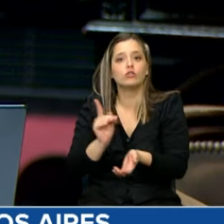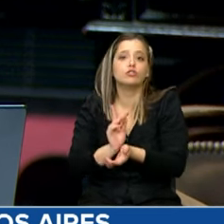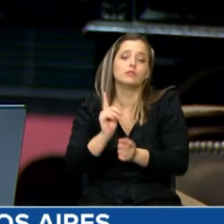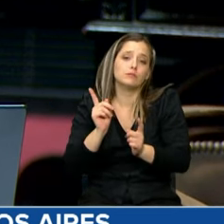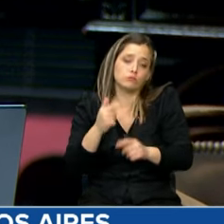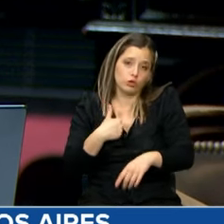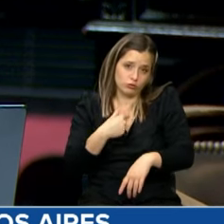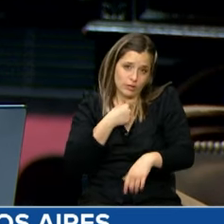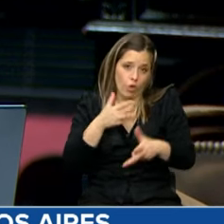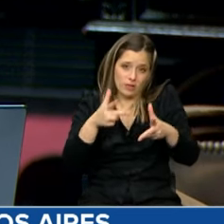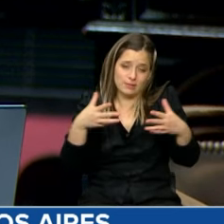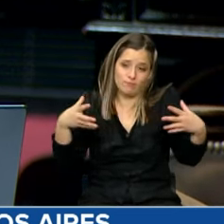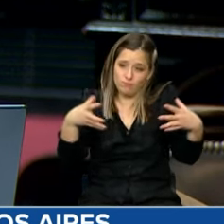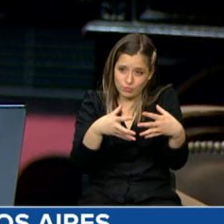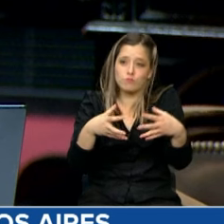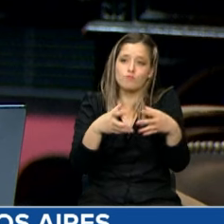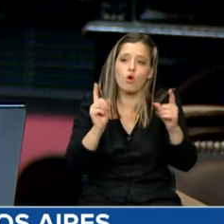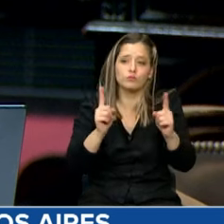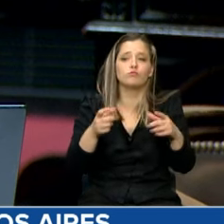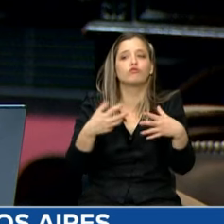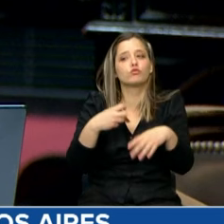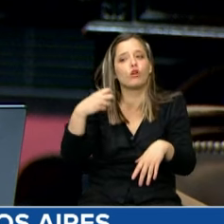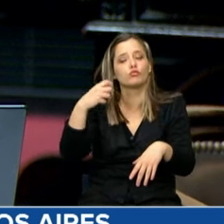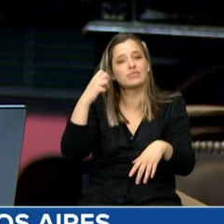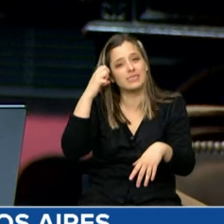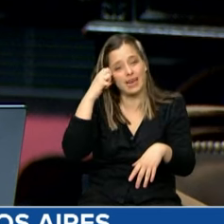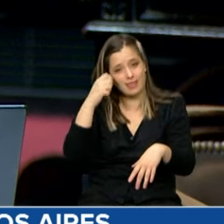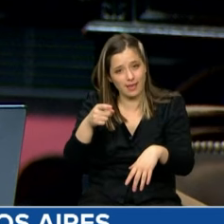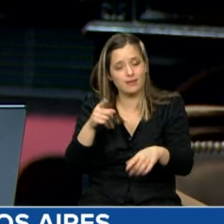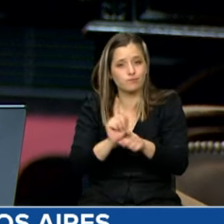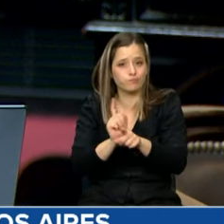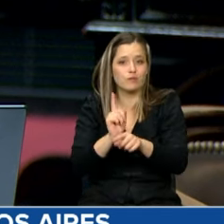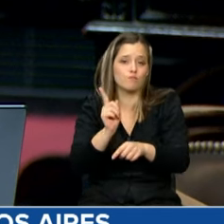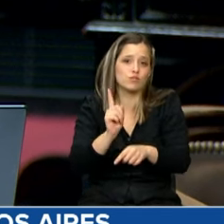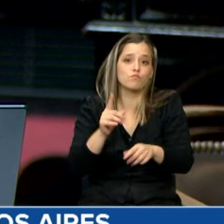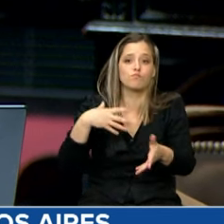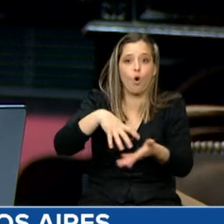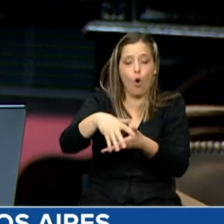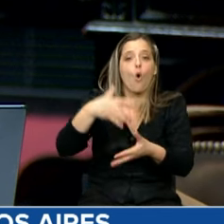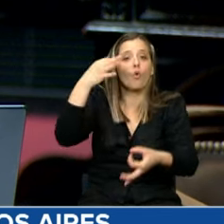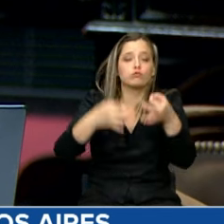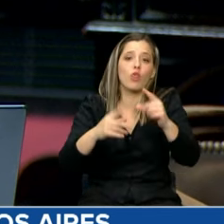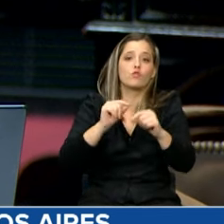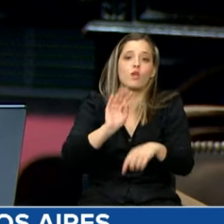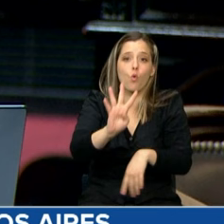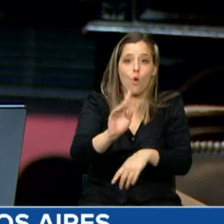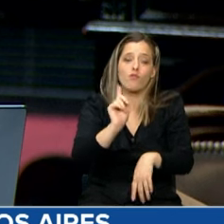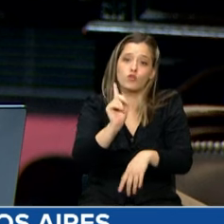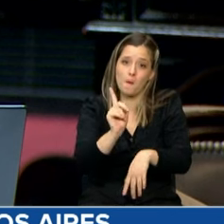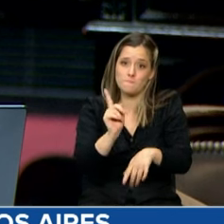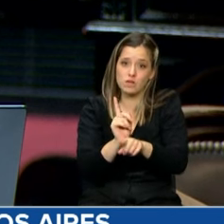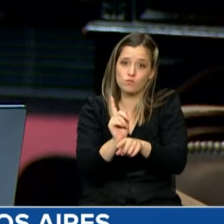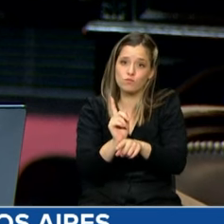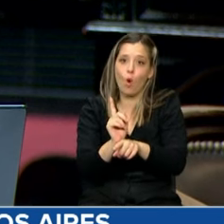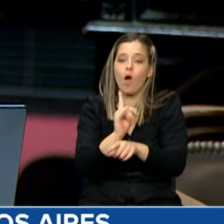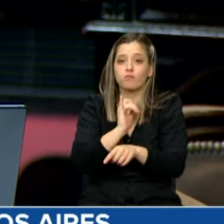nuestro partido la coalición cívica sabe bastante Porque la única denuncia radicada en el juzgado Federal número 4 de esta ciudad a cargo del dror ariar lijo la